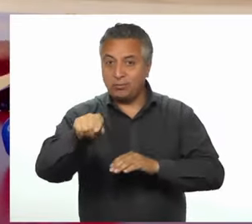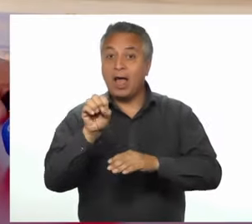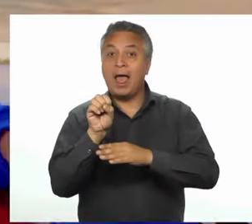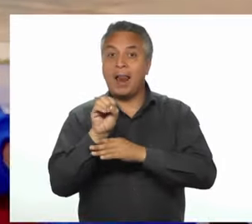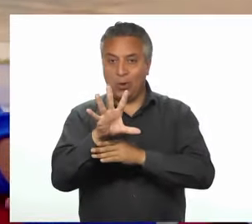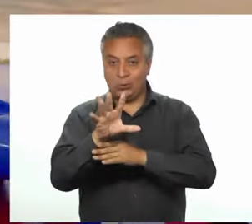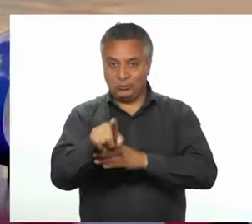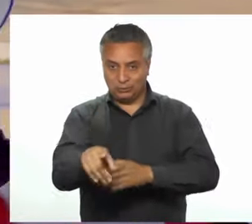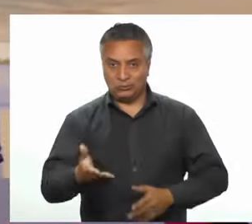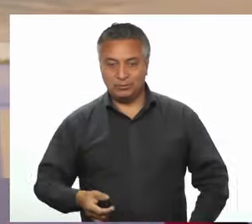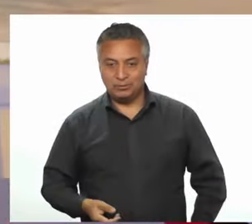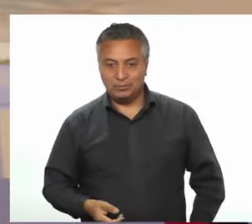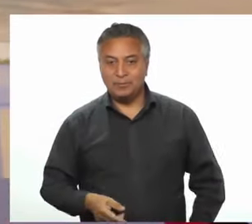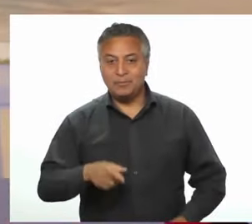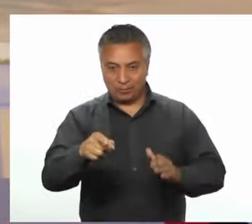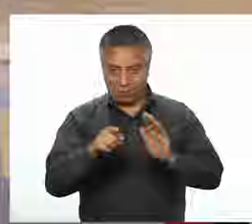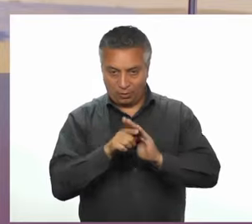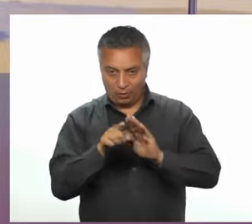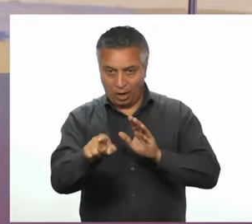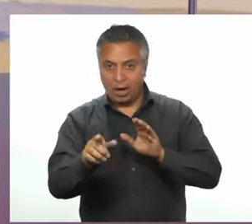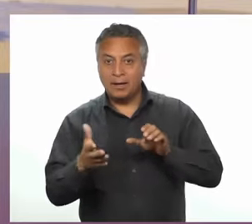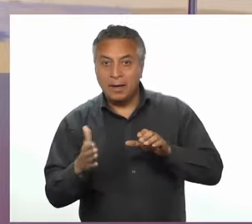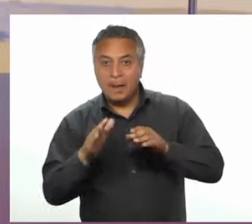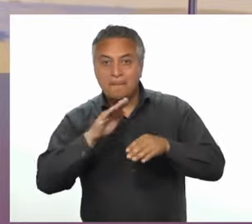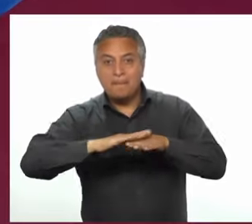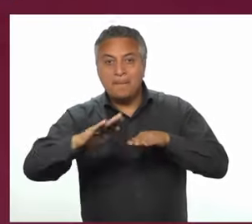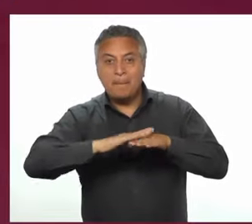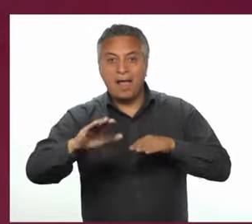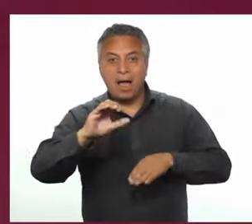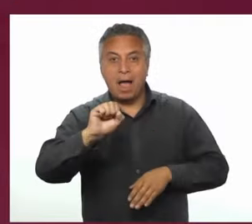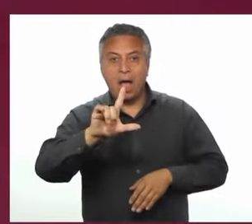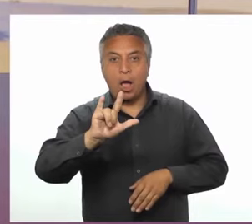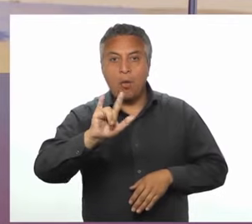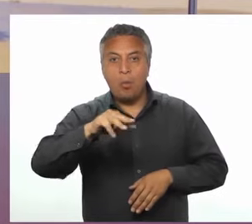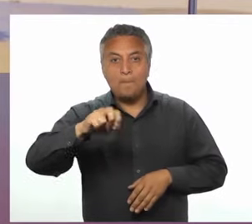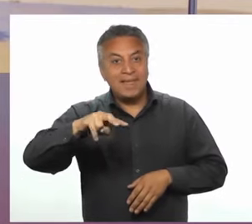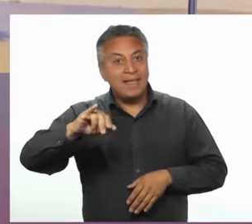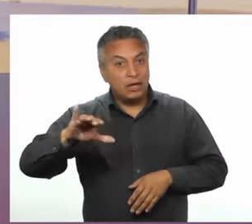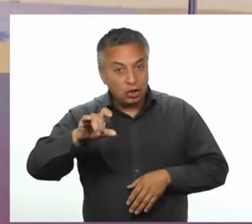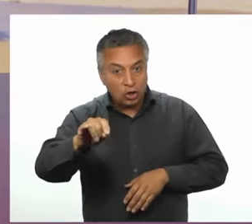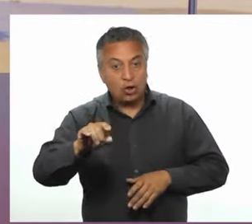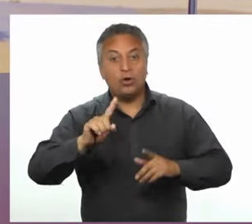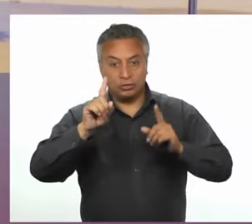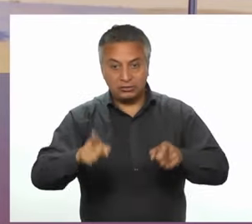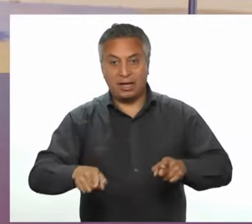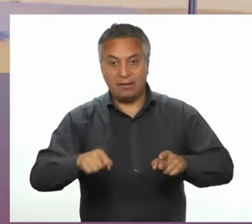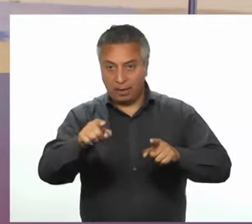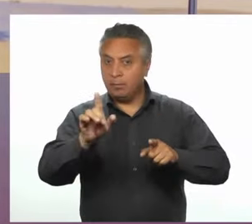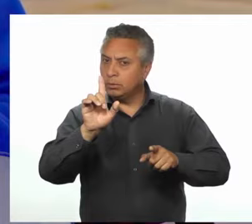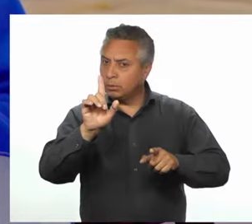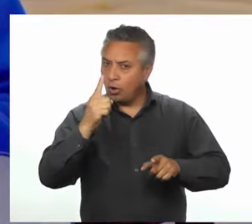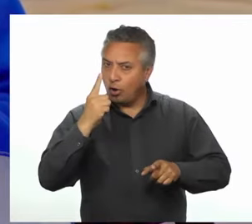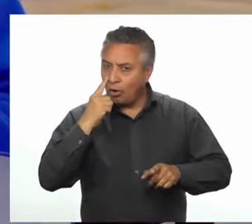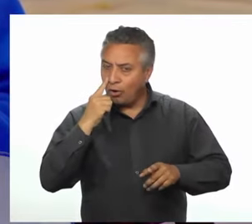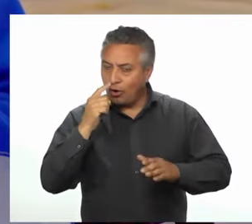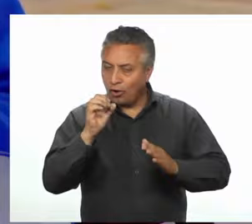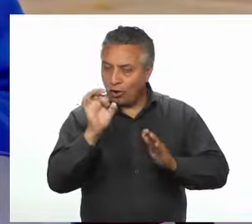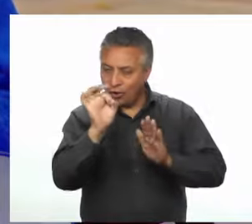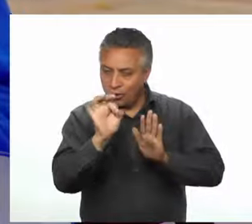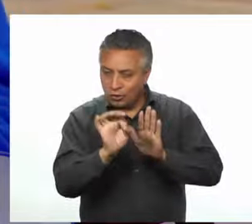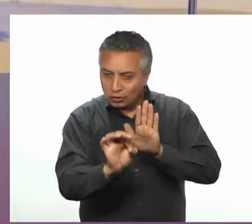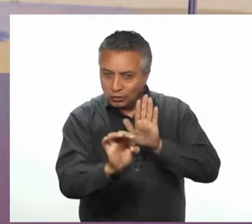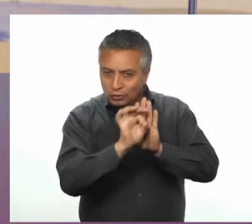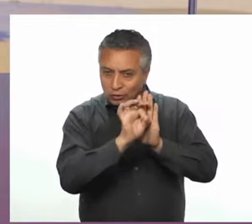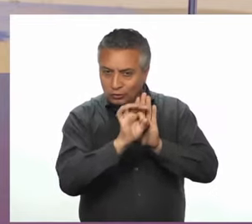¿Bien? Cubriremos con papel de aluminio, pero ojo, debemos dejar un pequeño orificio acá en el